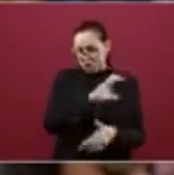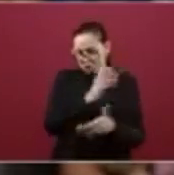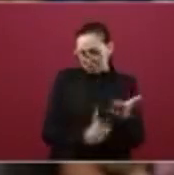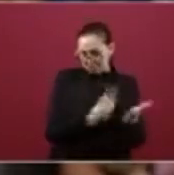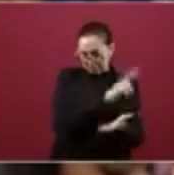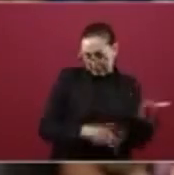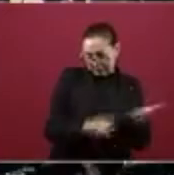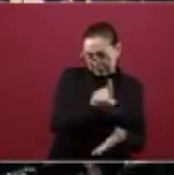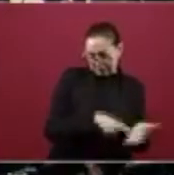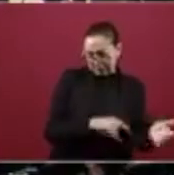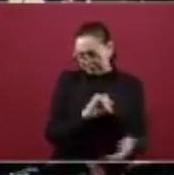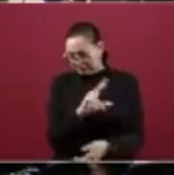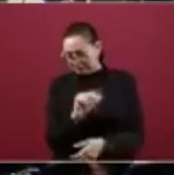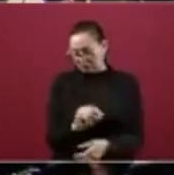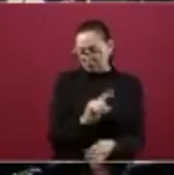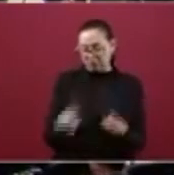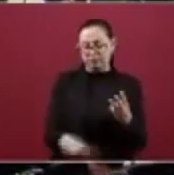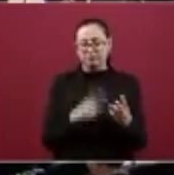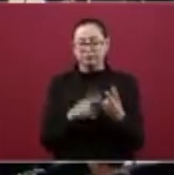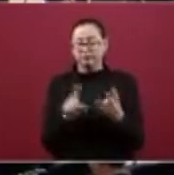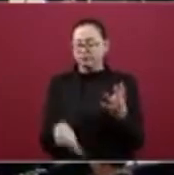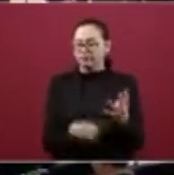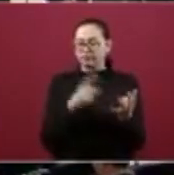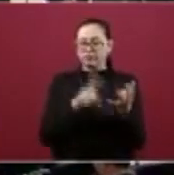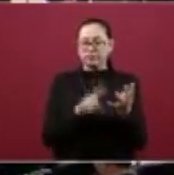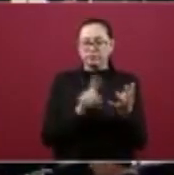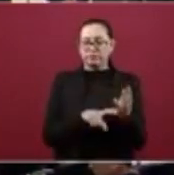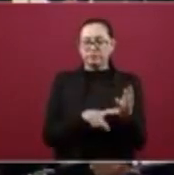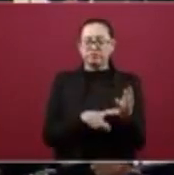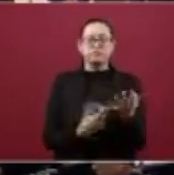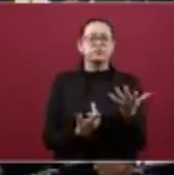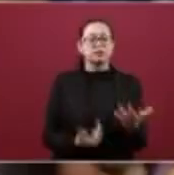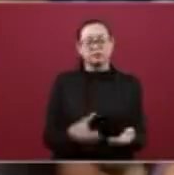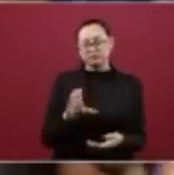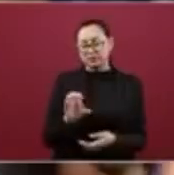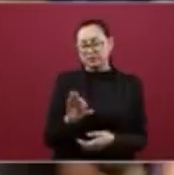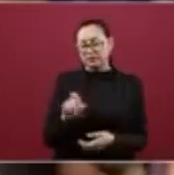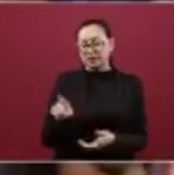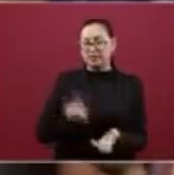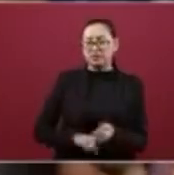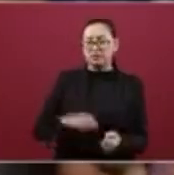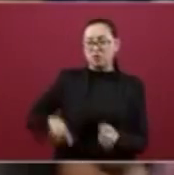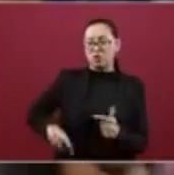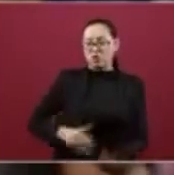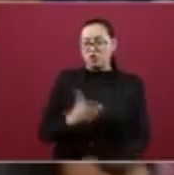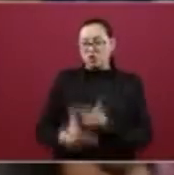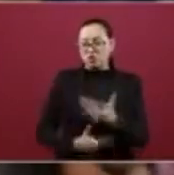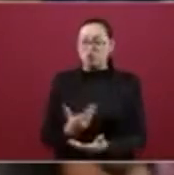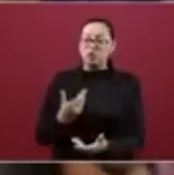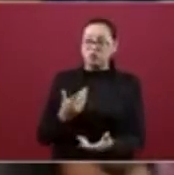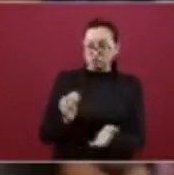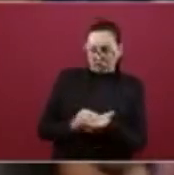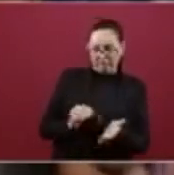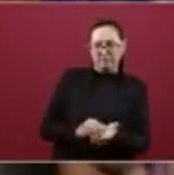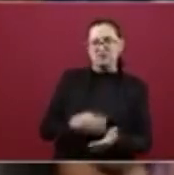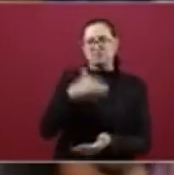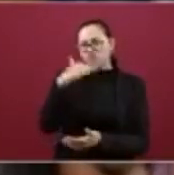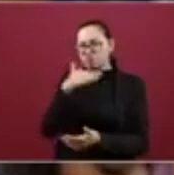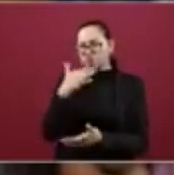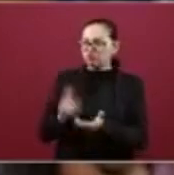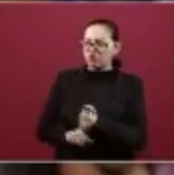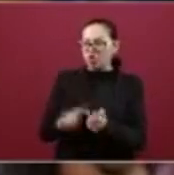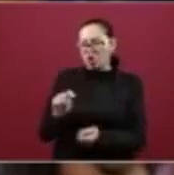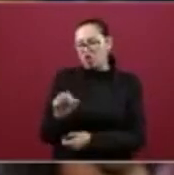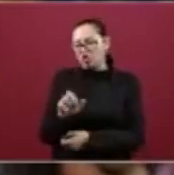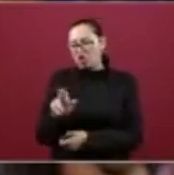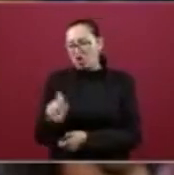contratos. Si tienen identificados a funcionarios que actualmente trabajan en la CFE y que le rinden cuentas a Turrent, y cómo hacer para evitar